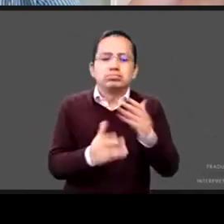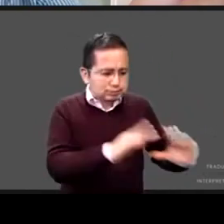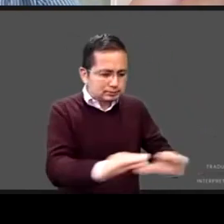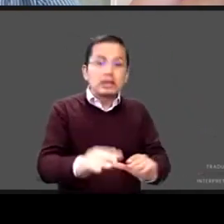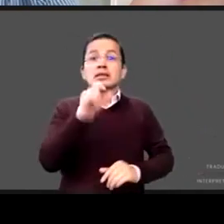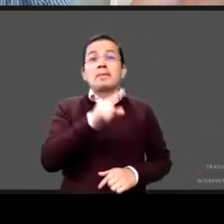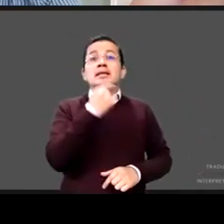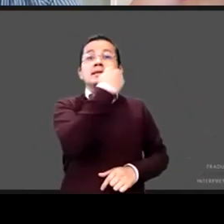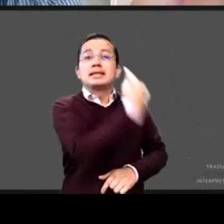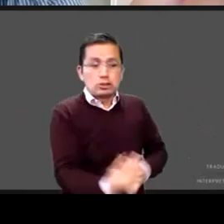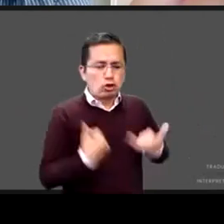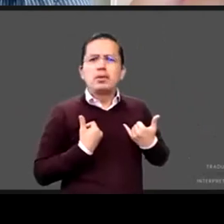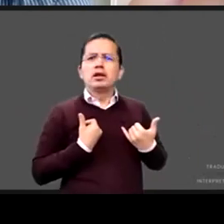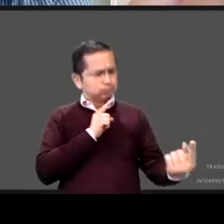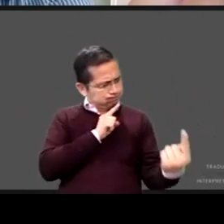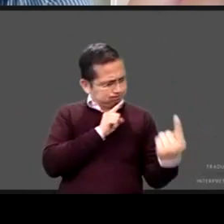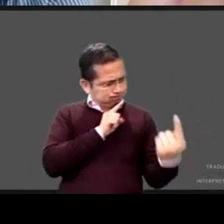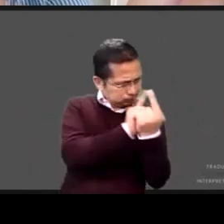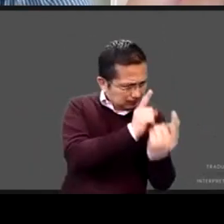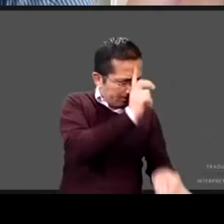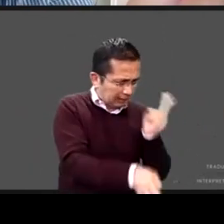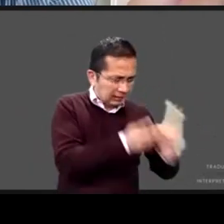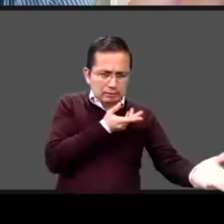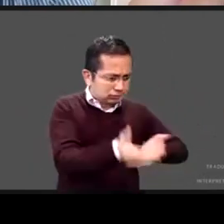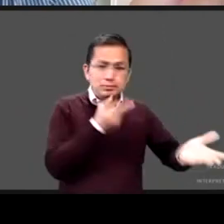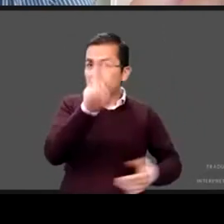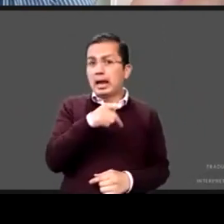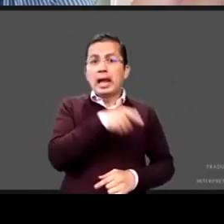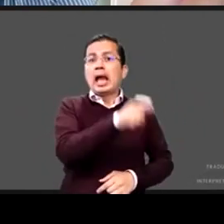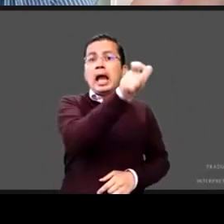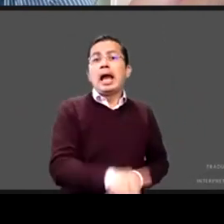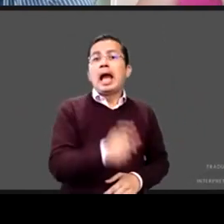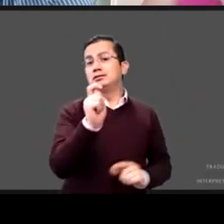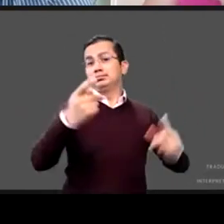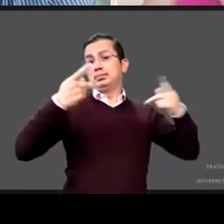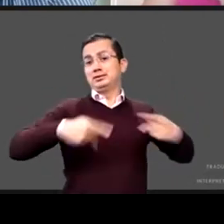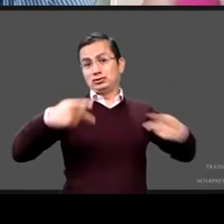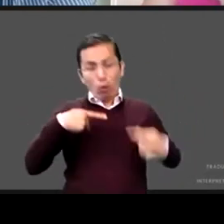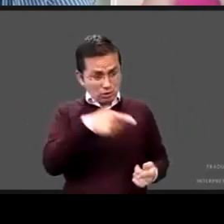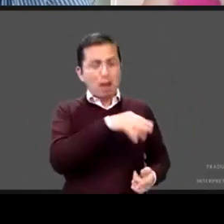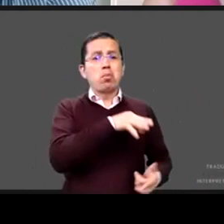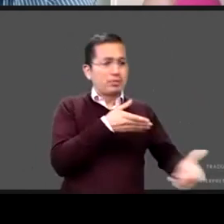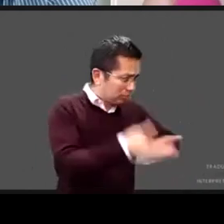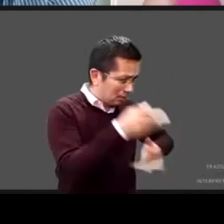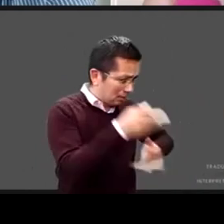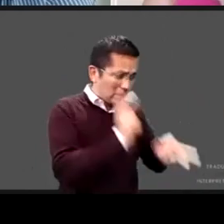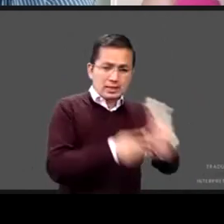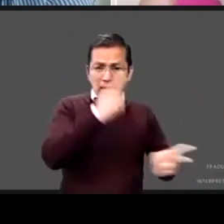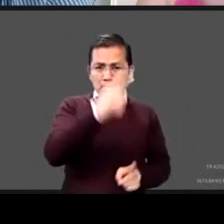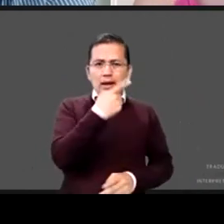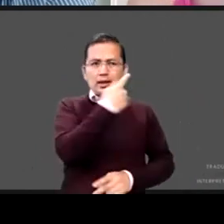vemos como personas que tienen la misma capacidad que nosotros de impactar en su futuro, en su familia y en su comunidad. Muchísimas gracias,